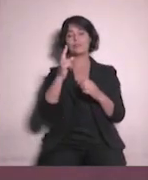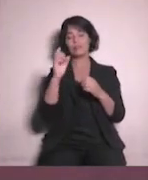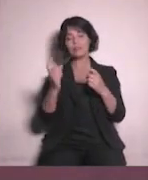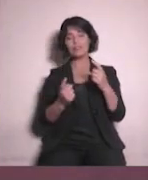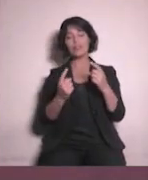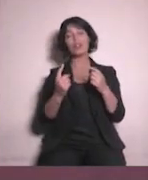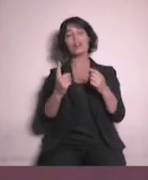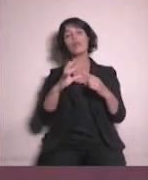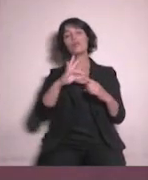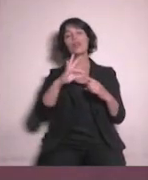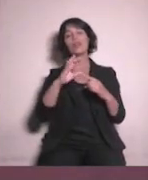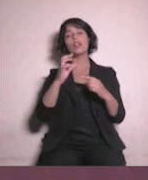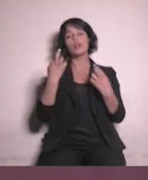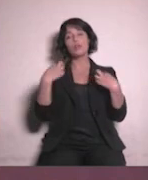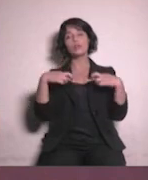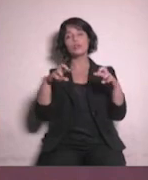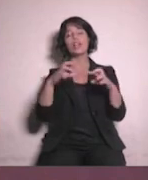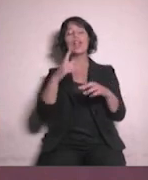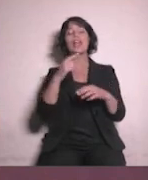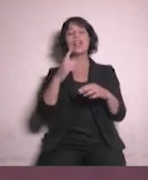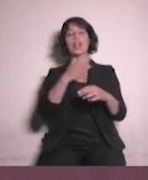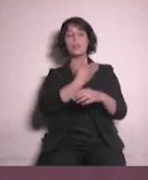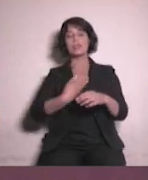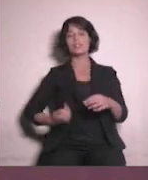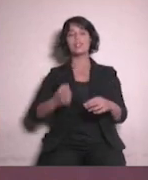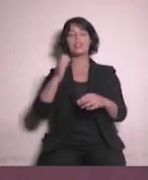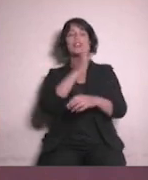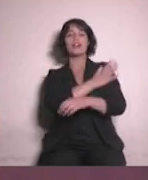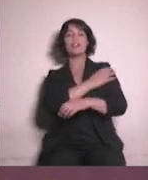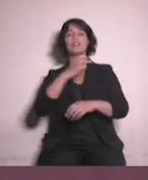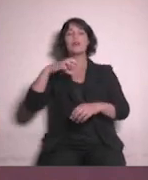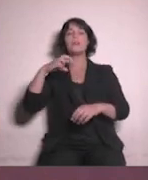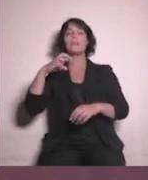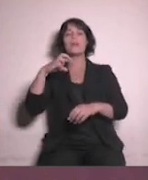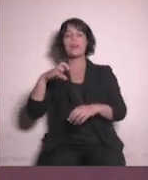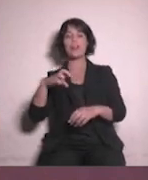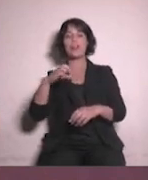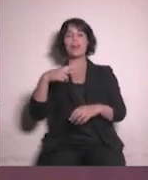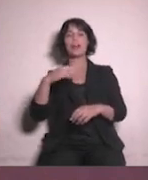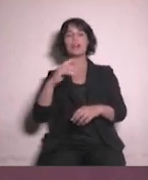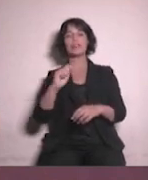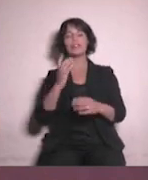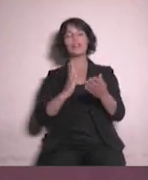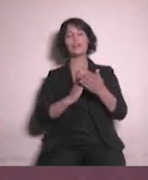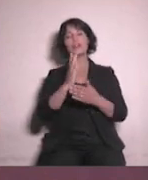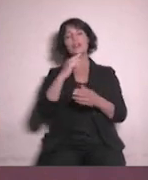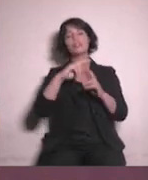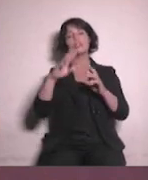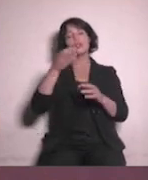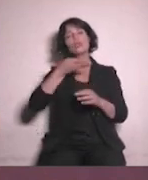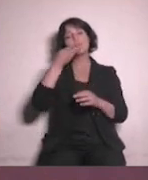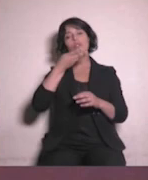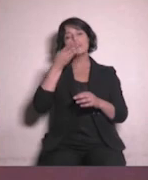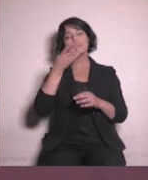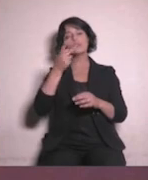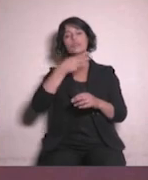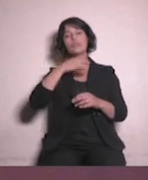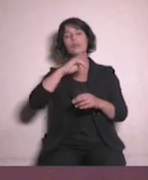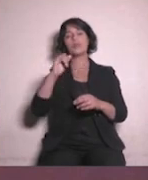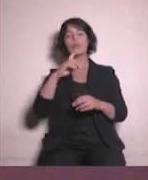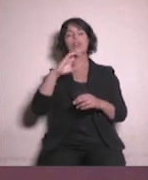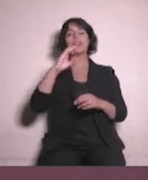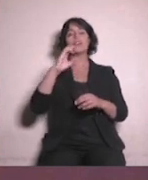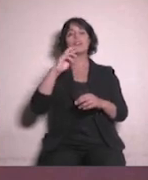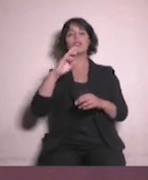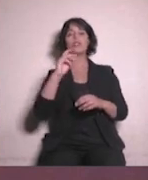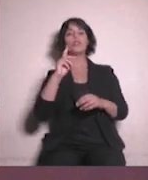oportunidad, Juan Benavides, presidente de AFP Habitat, hará un discurso inicial y después Cristian Rodríguez, nuestro gerente general, dará cuenta